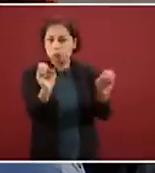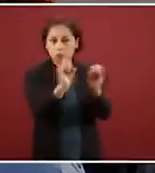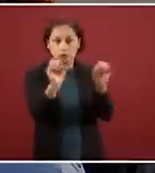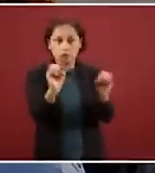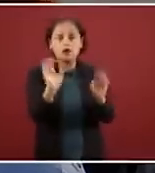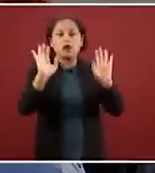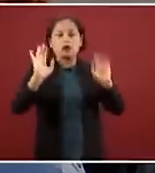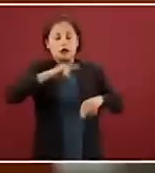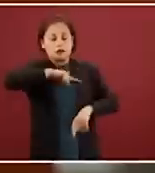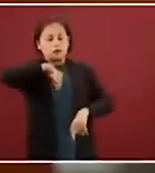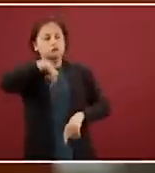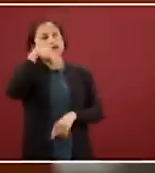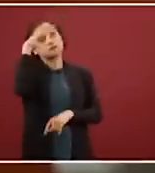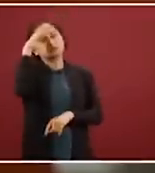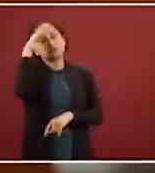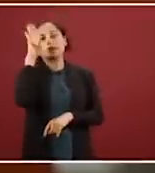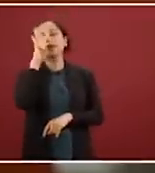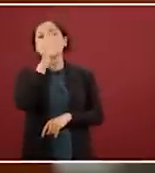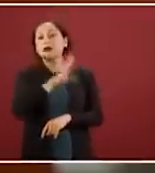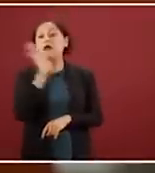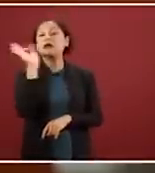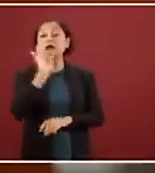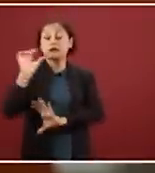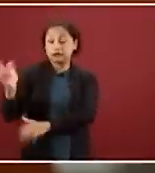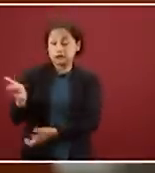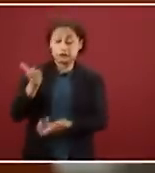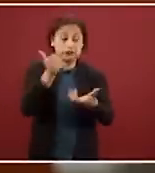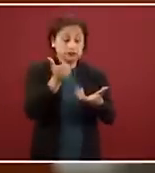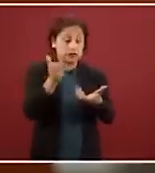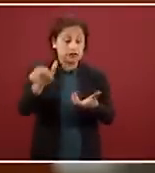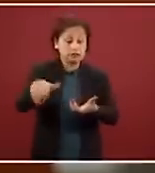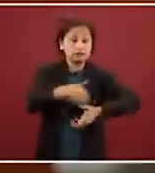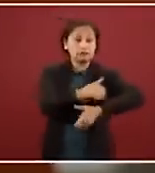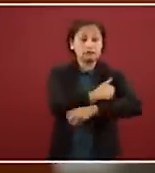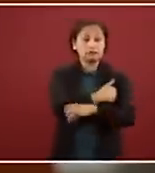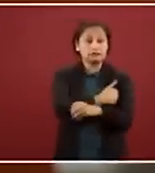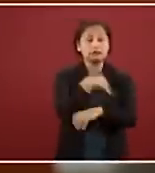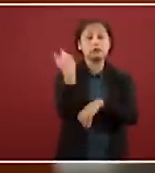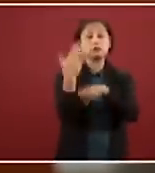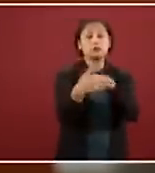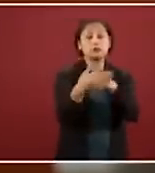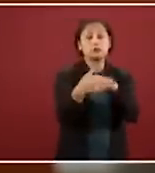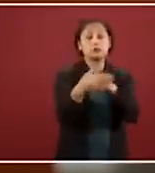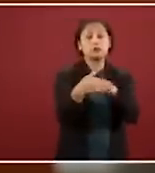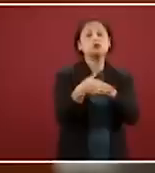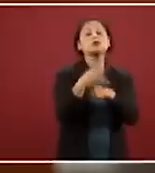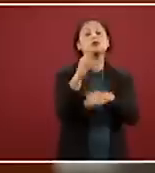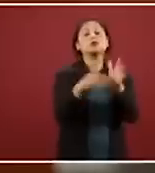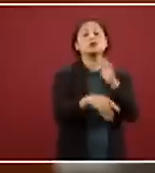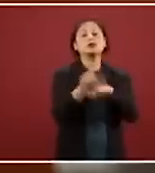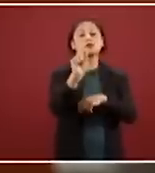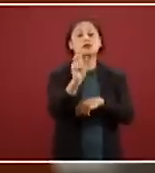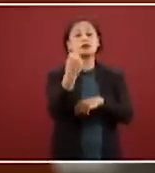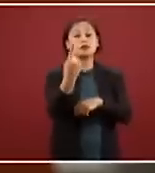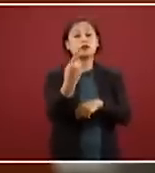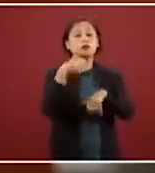indican que esto puede ser un recurso que se va a ir a las campañas para el 21, ¿no? Entonces, qué bueno que van a estar